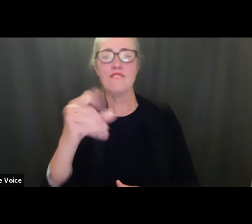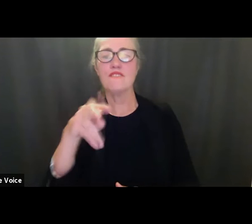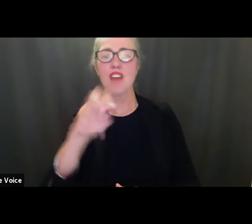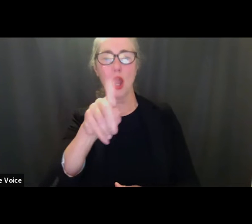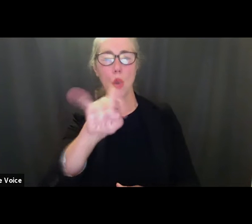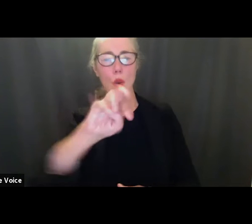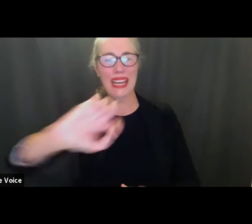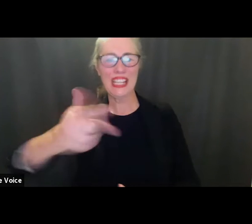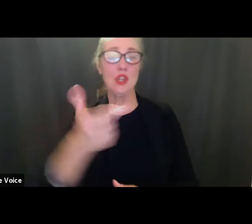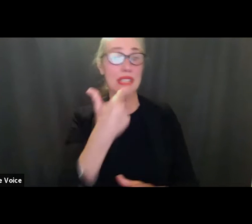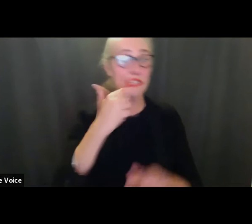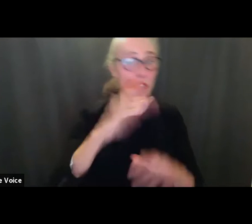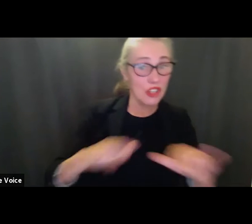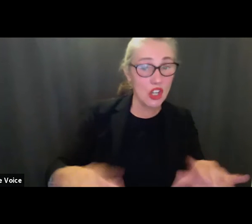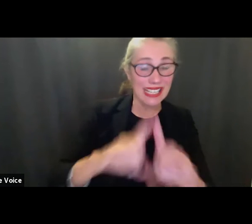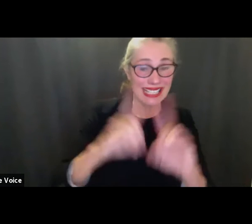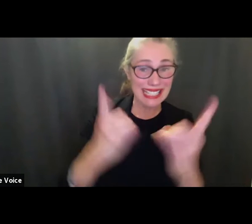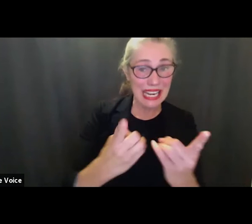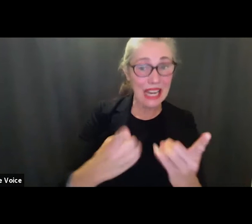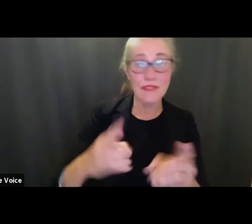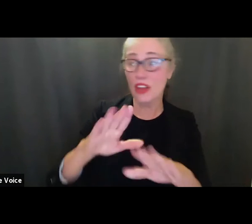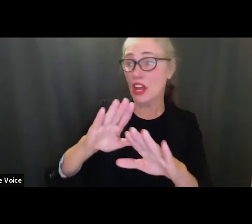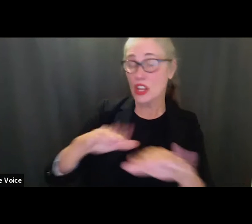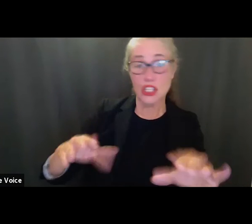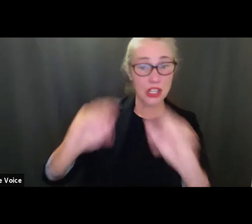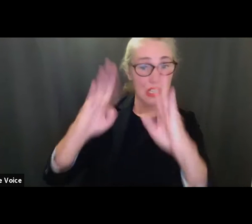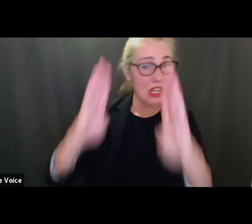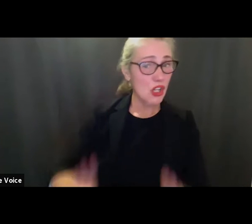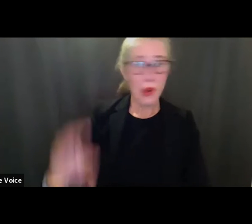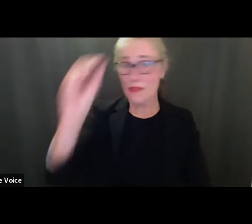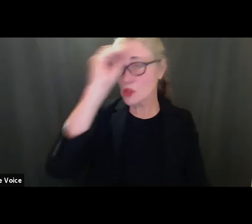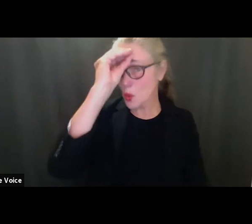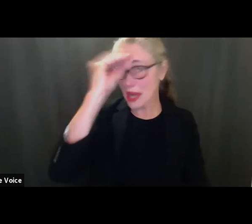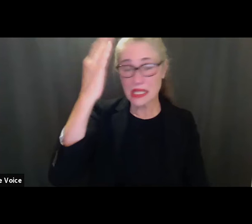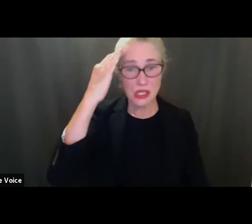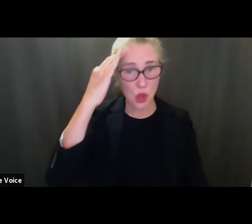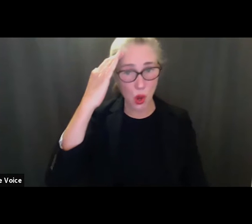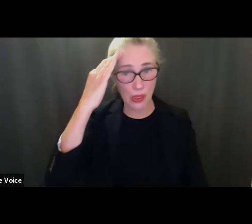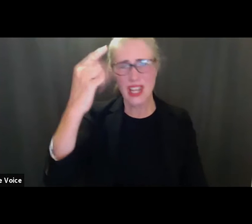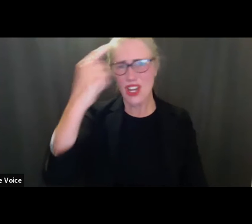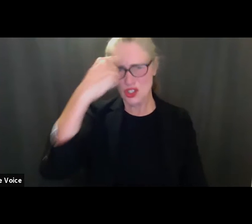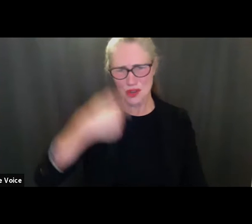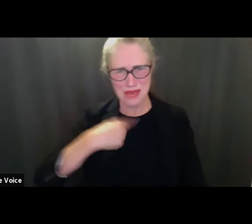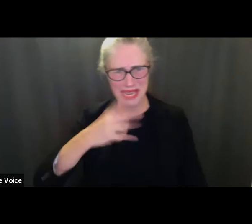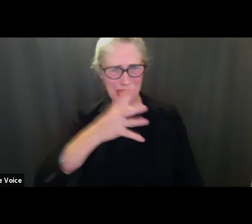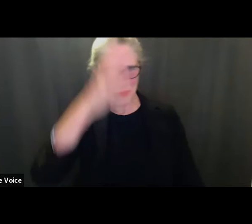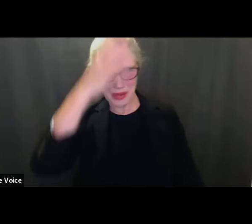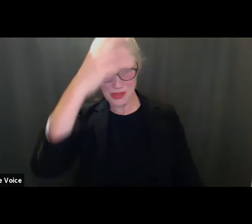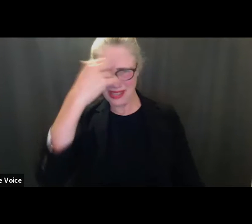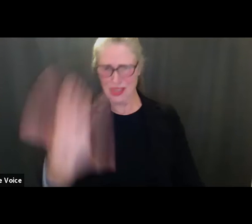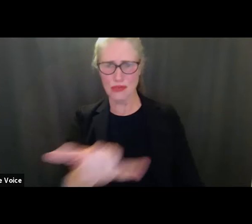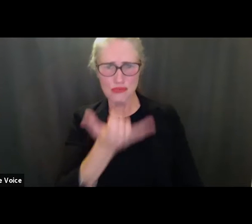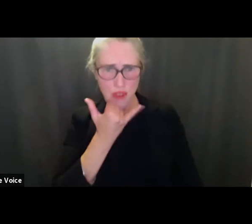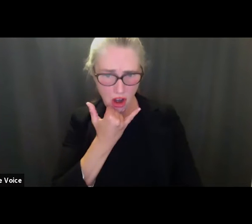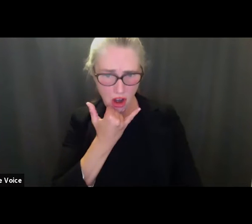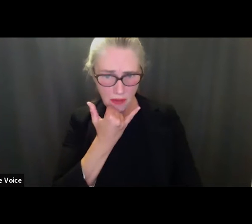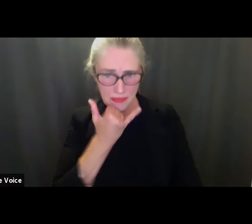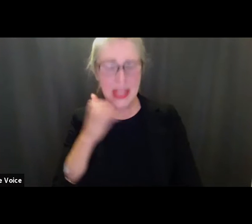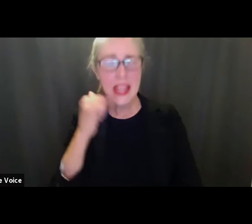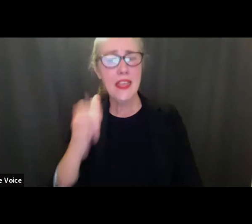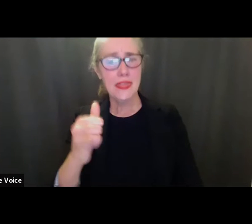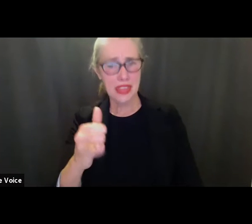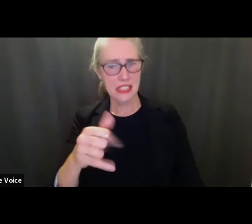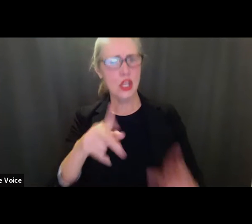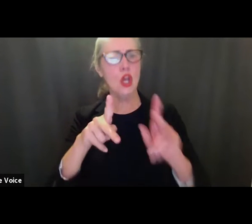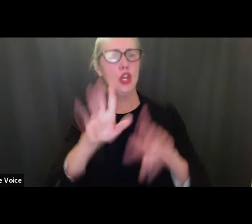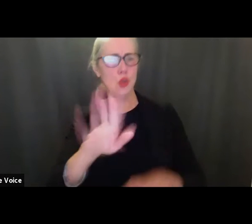un hijo en el distrito y que si su hijo está en un salón con un maestro o maestra